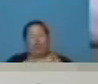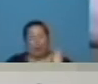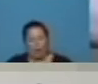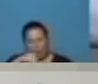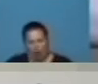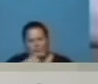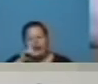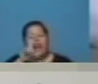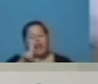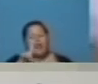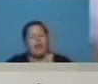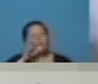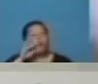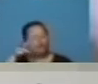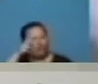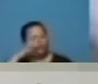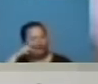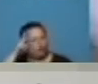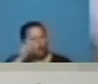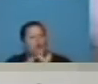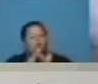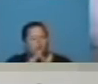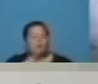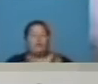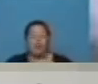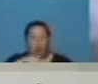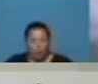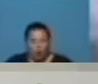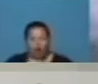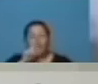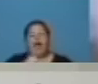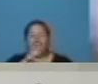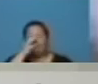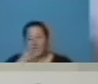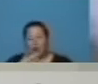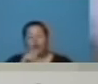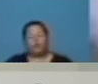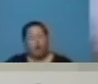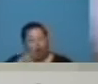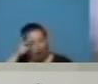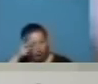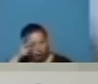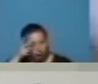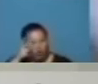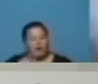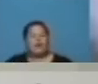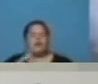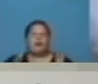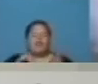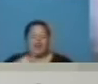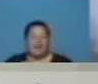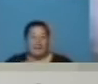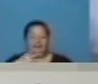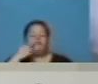me parece que es la ley 5858 en Tucumán. Ese Código Electoral dice en su artículo 24, inciso 8, que entre sus